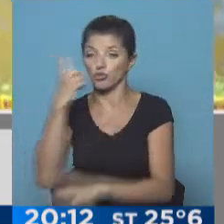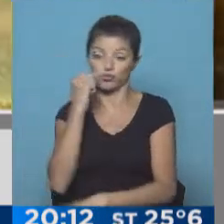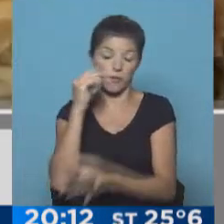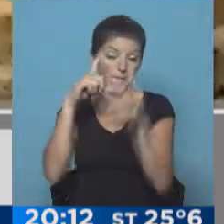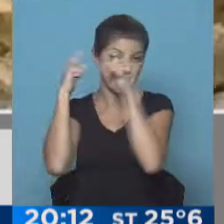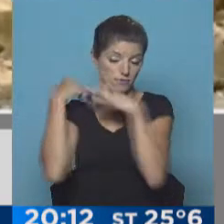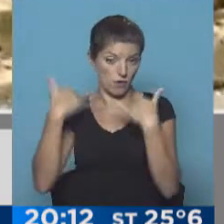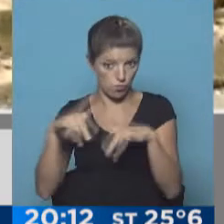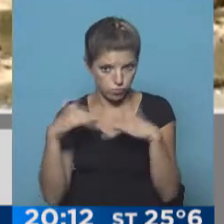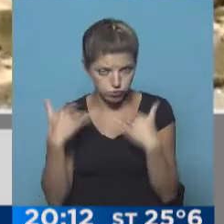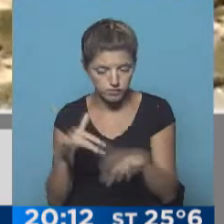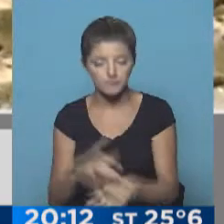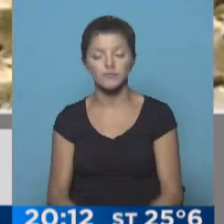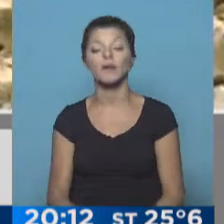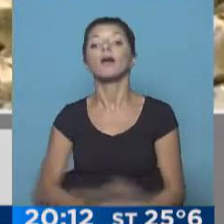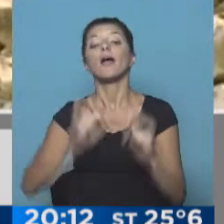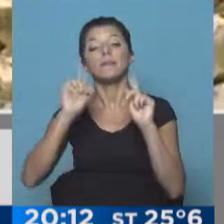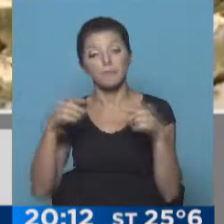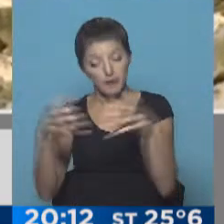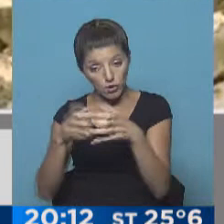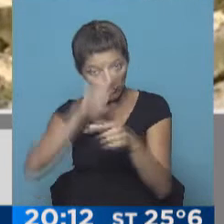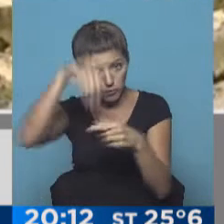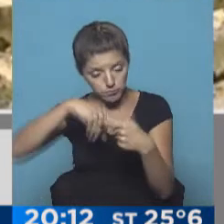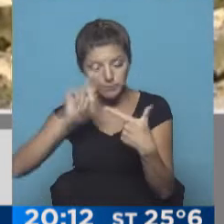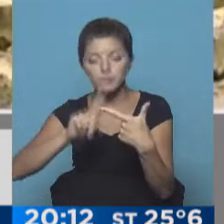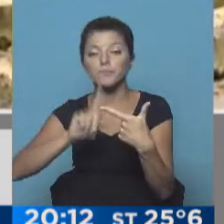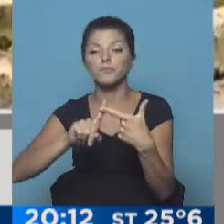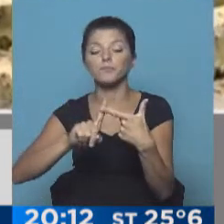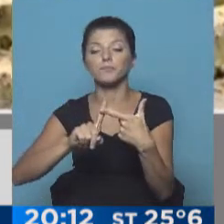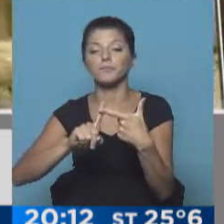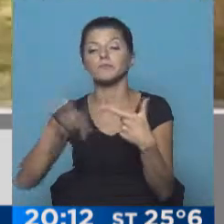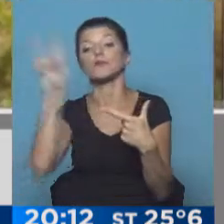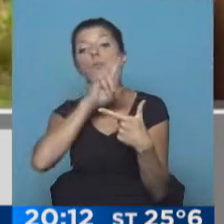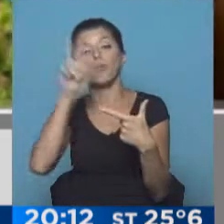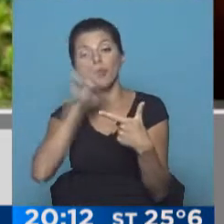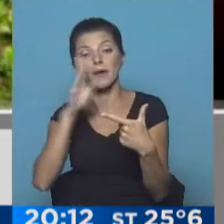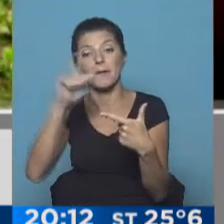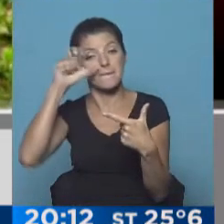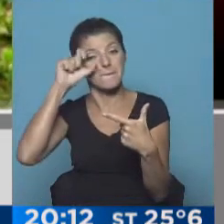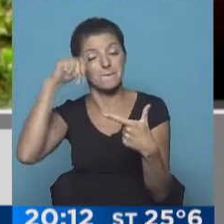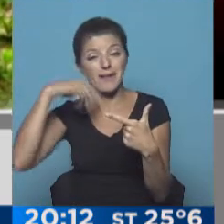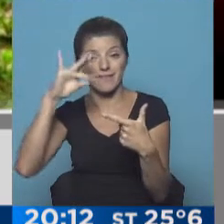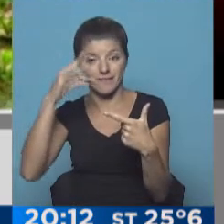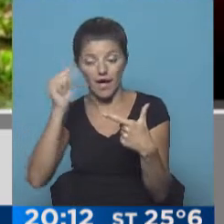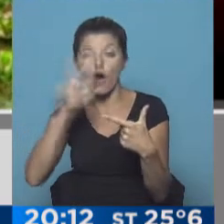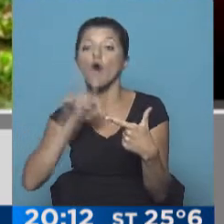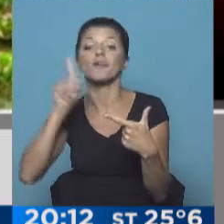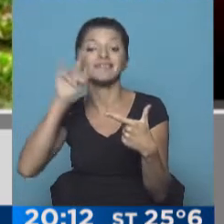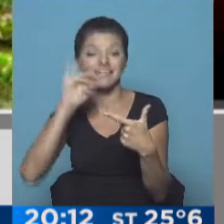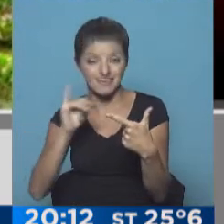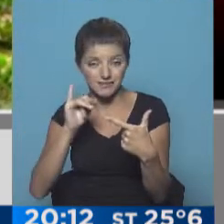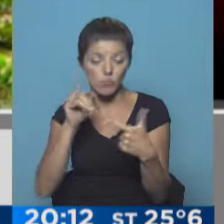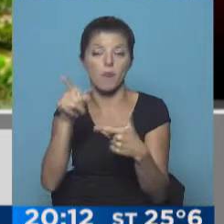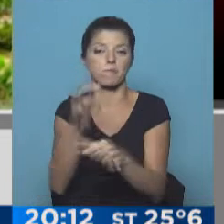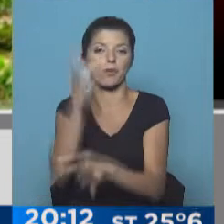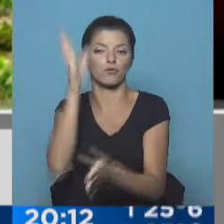experiencia. También venía con nosotros la señorita Brenda Ortiz, que es una especialista en toma